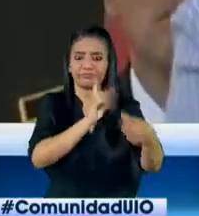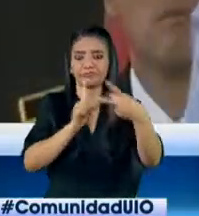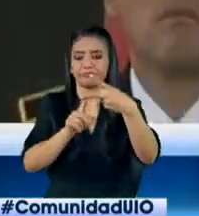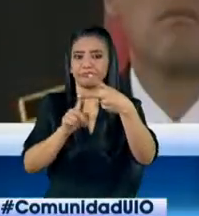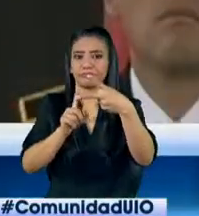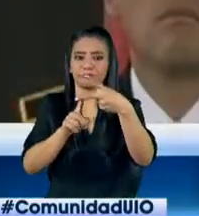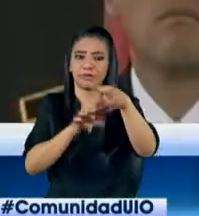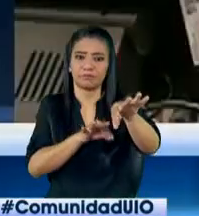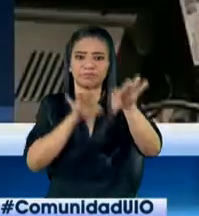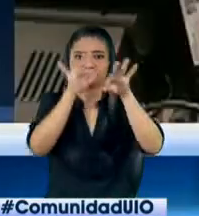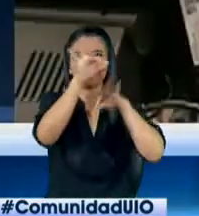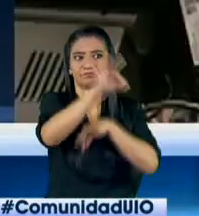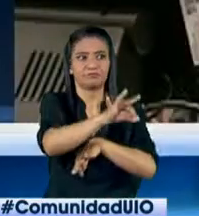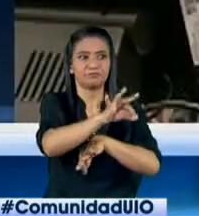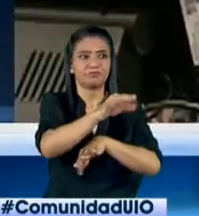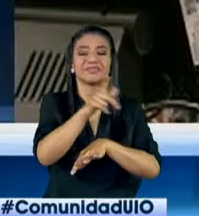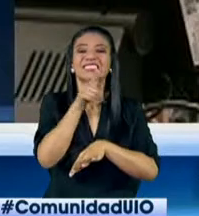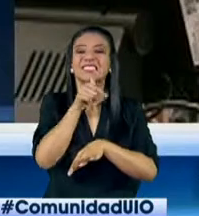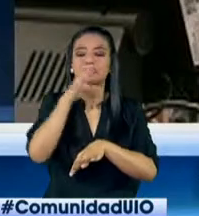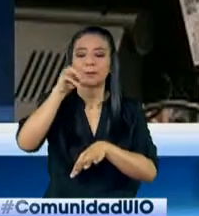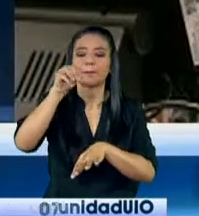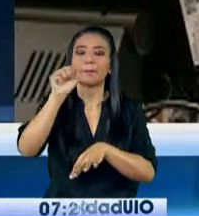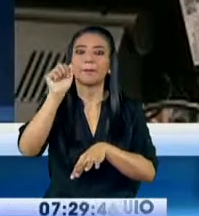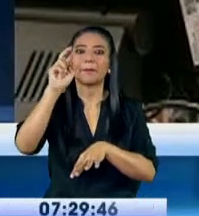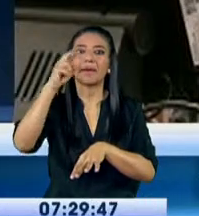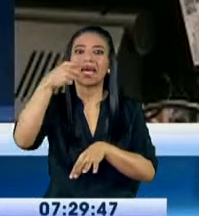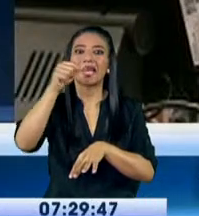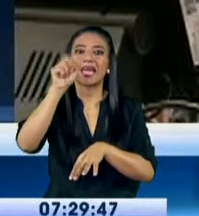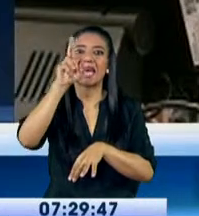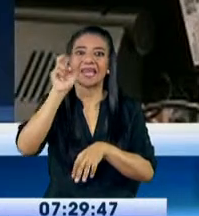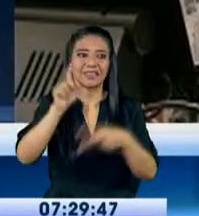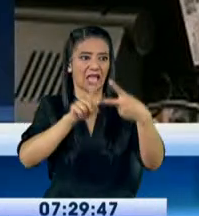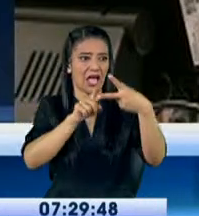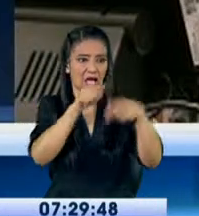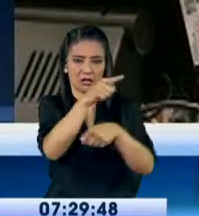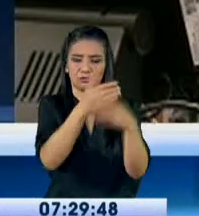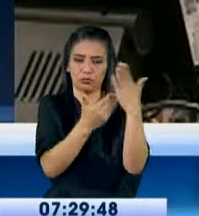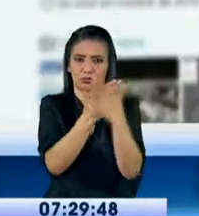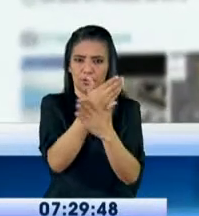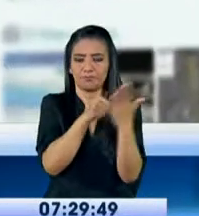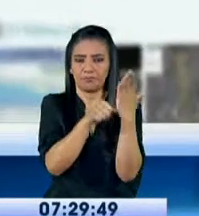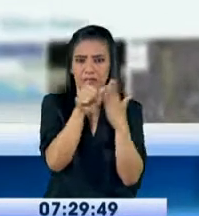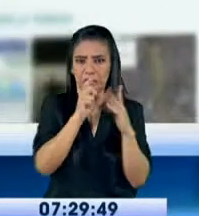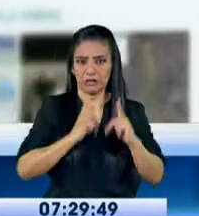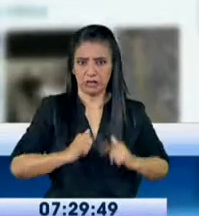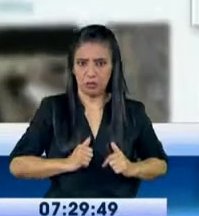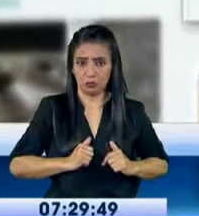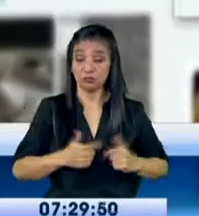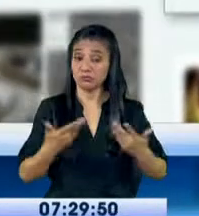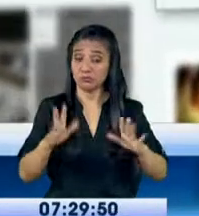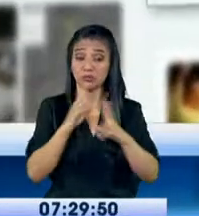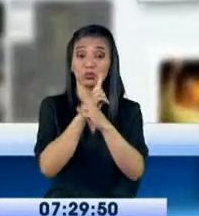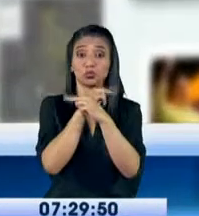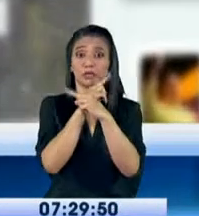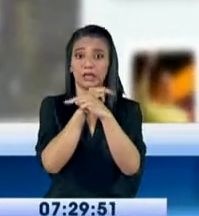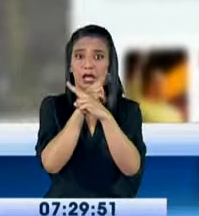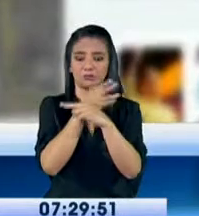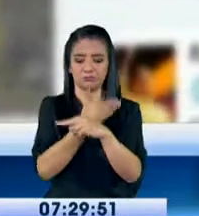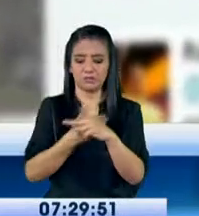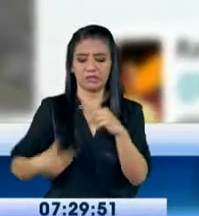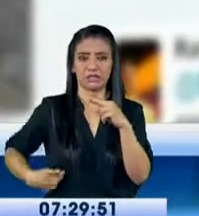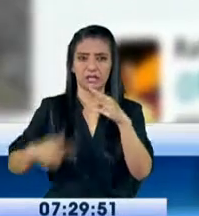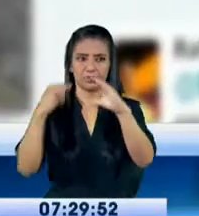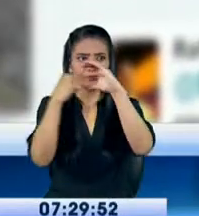y en su reemplazo era designada Margarita Guevara Alvarado como nueva ministra. Y mediante su cuenta de Twitter, el